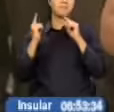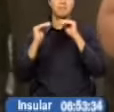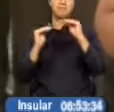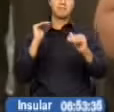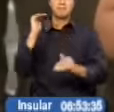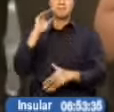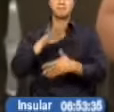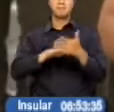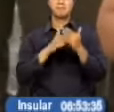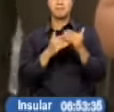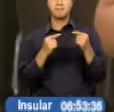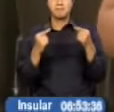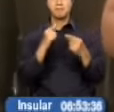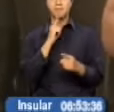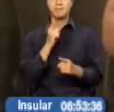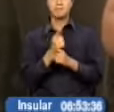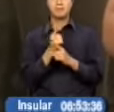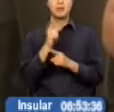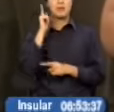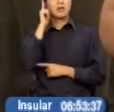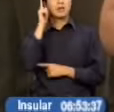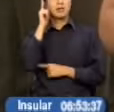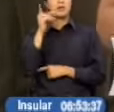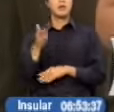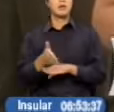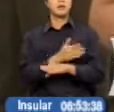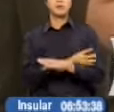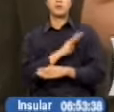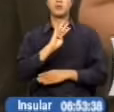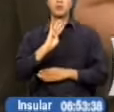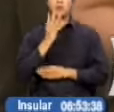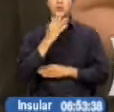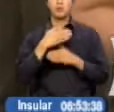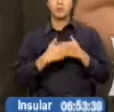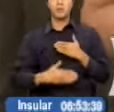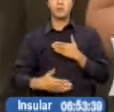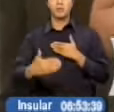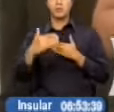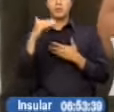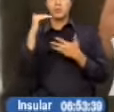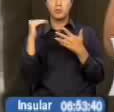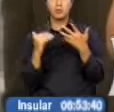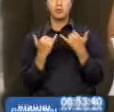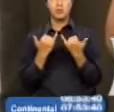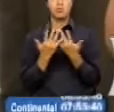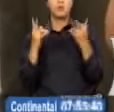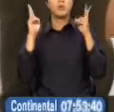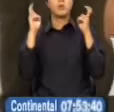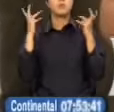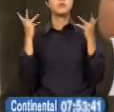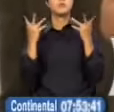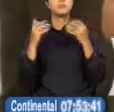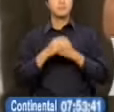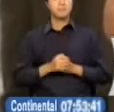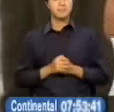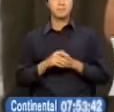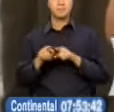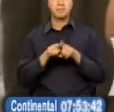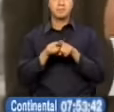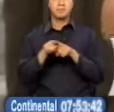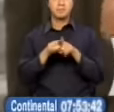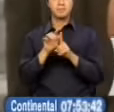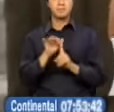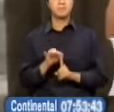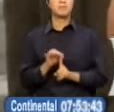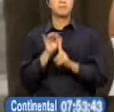general buscando otra vez eres el gran líder como lo fue las primeras cuatro jornadas de estas clasificatorias hoy en cuanto a lo que significa también este partido de alta expectativa